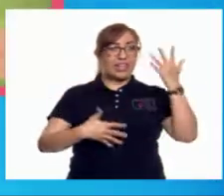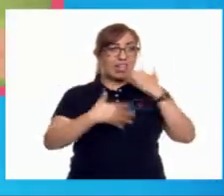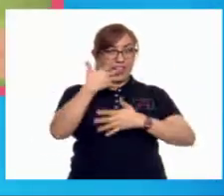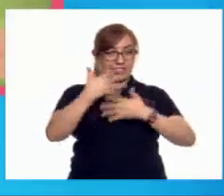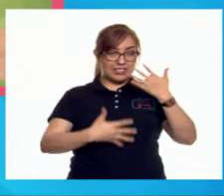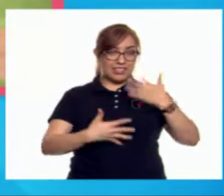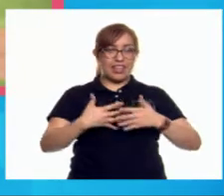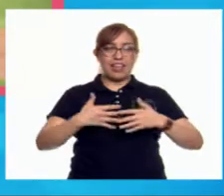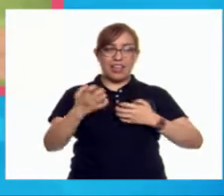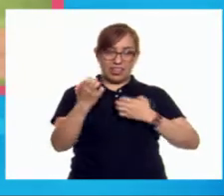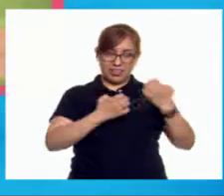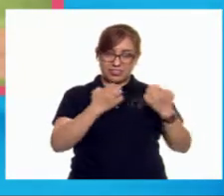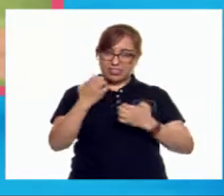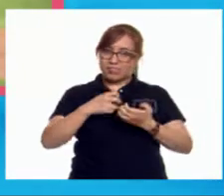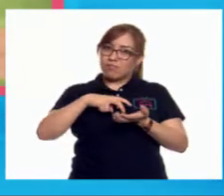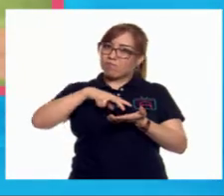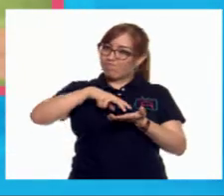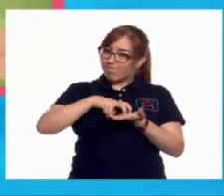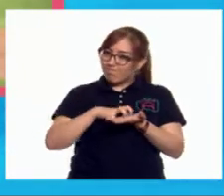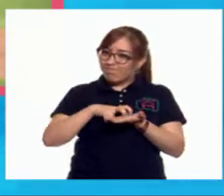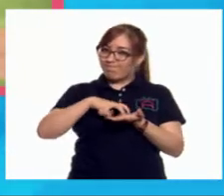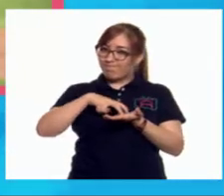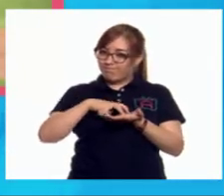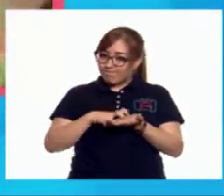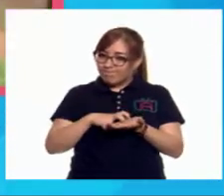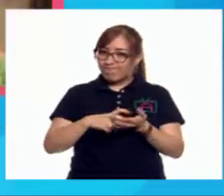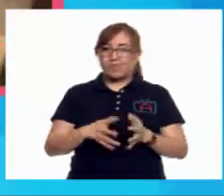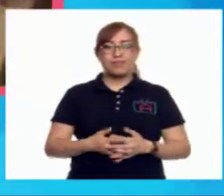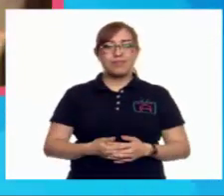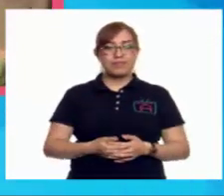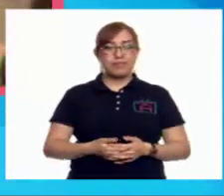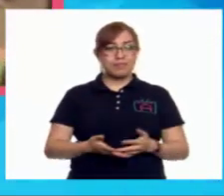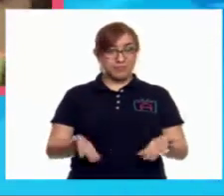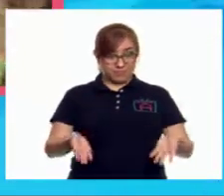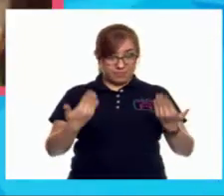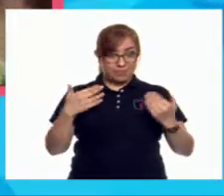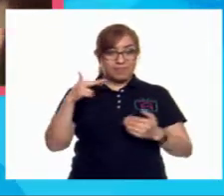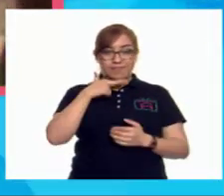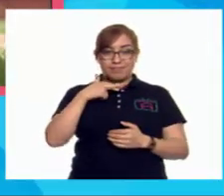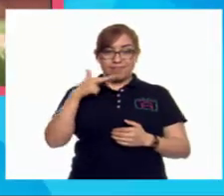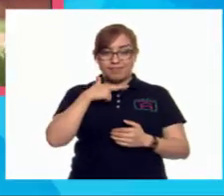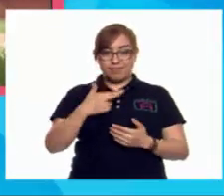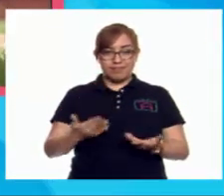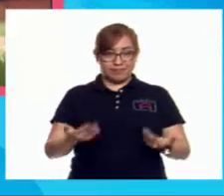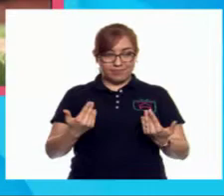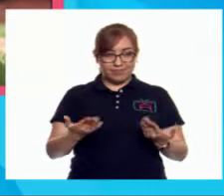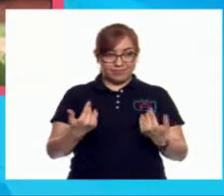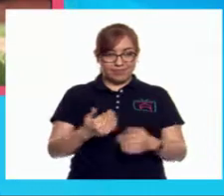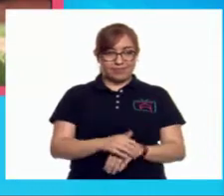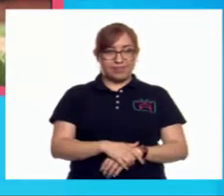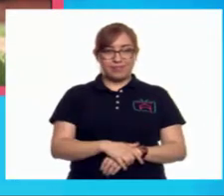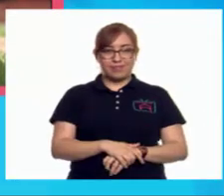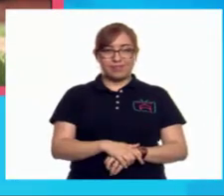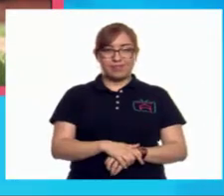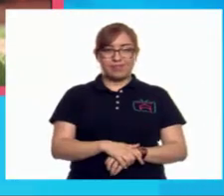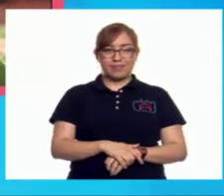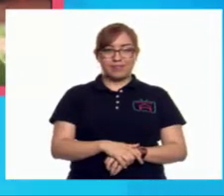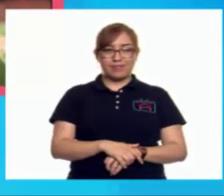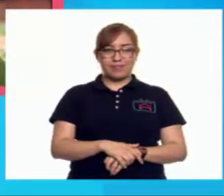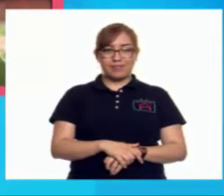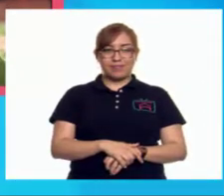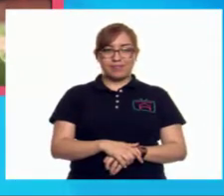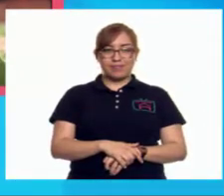¡Sí, venga! ¡15 lagartijas! ¡15, por favor, señor! Lucy. ¡Para fortalecer el brazo, venga! ¡Aquí voy! ¡Venga, Alan! ¡Quiero